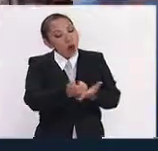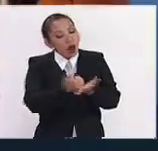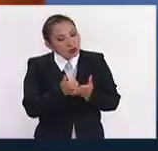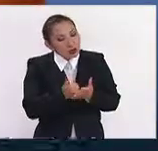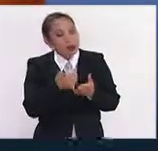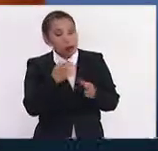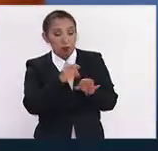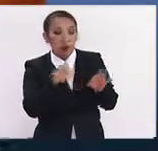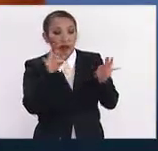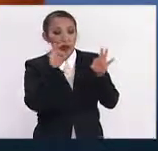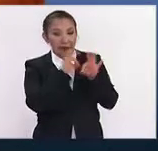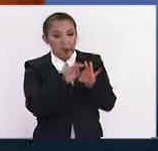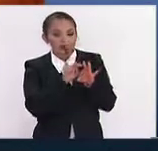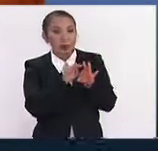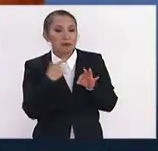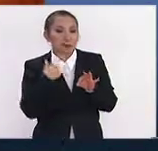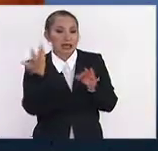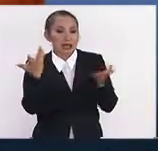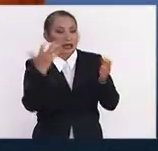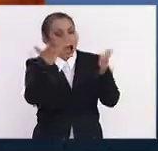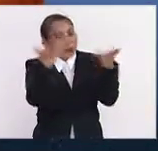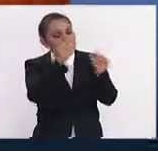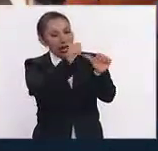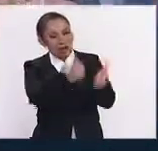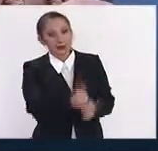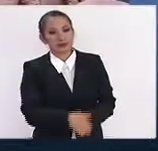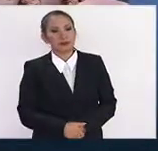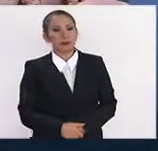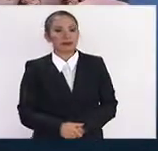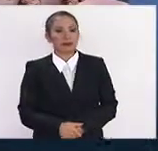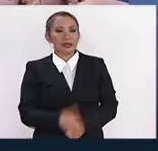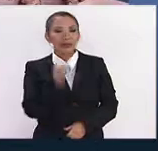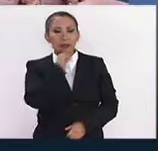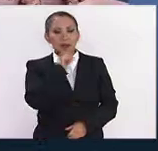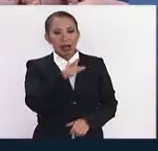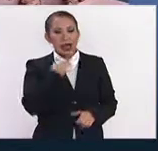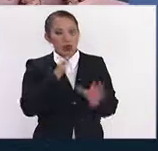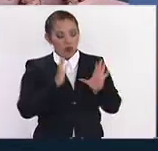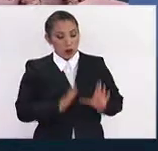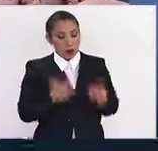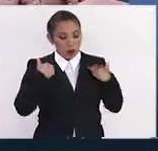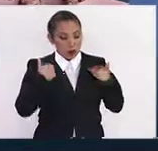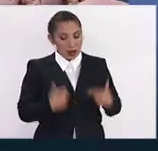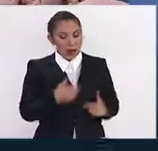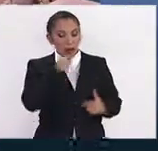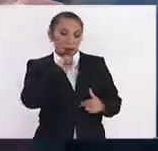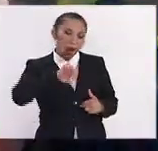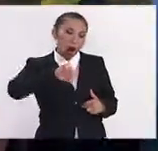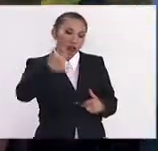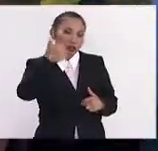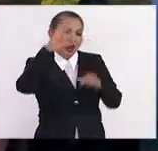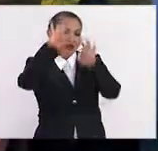algo muy importante en mi producción artística. Y bueno, también la figura humana al final se presta para